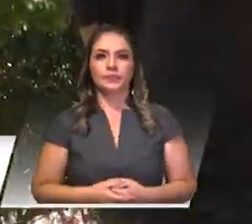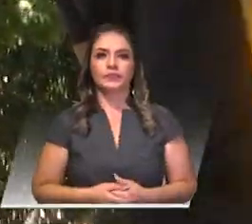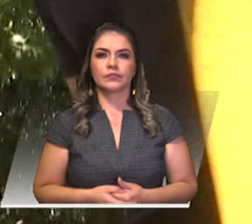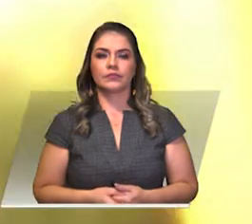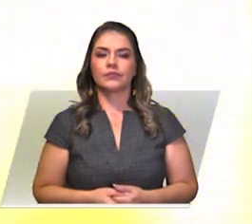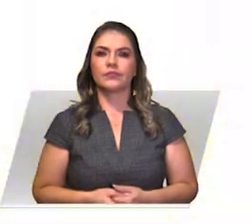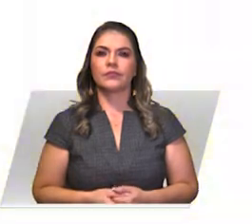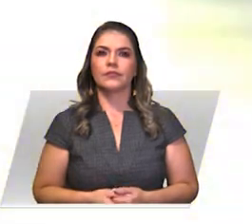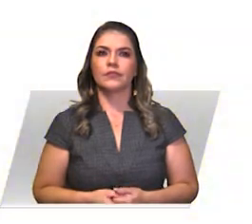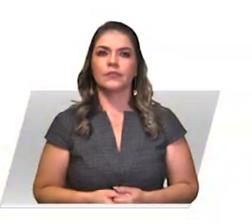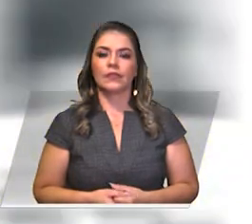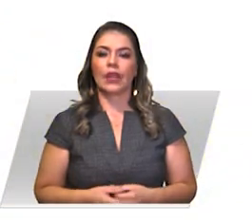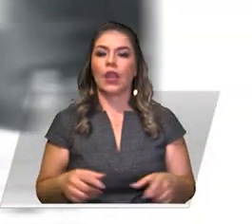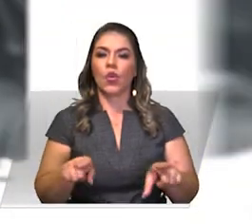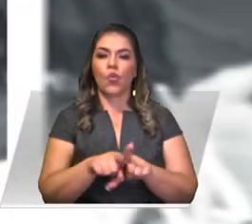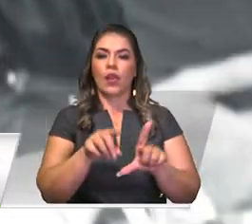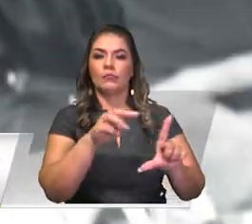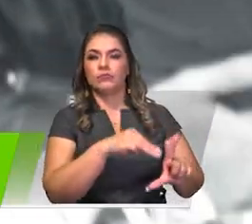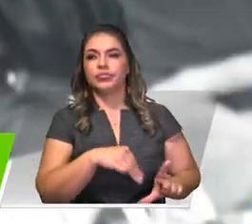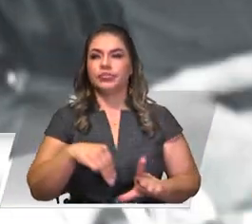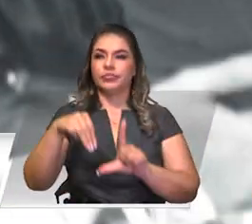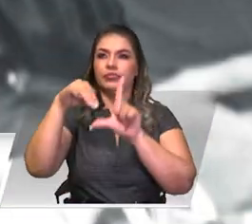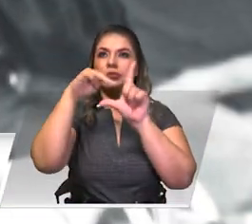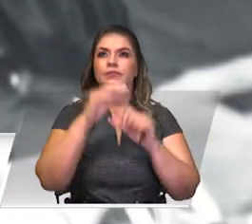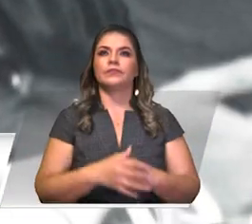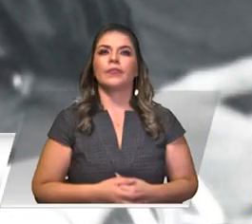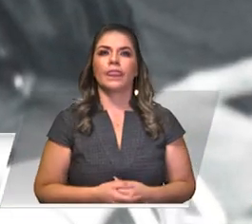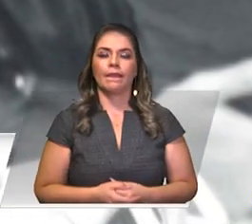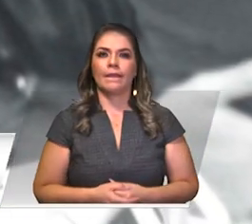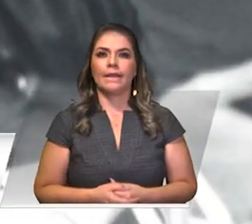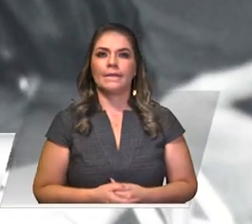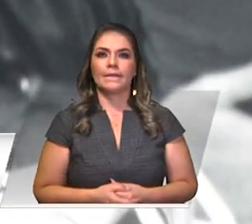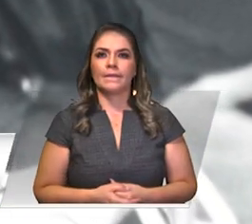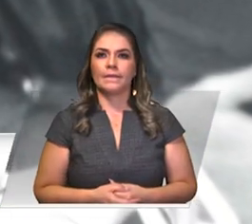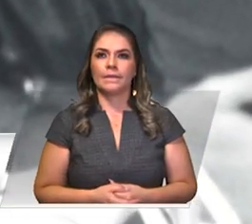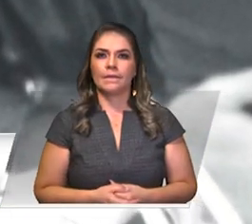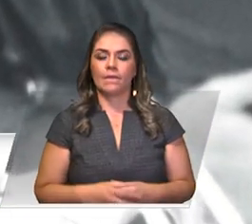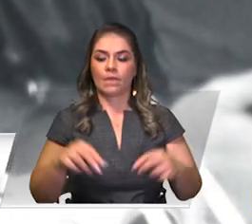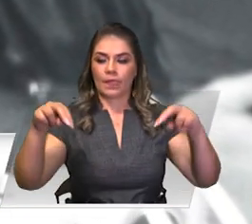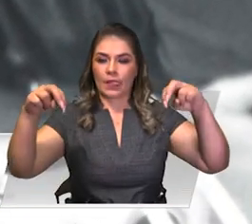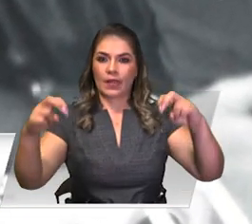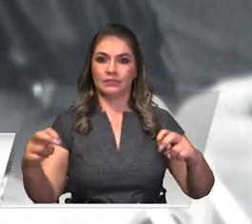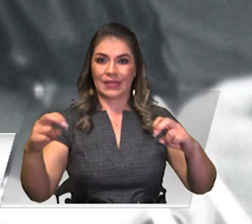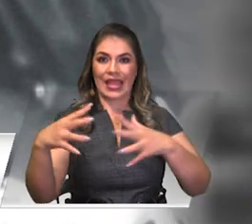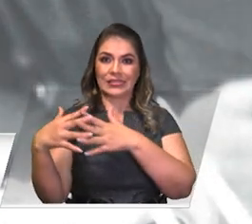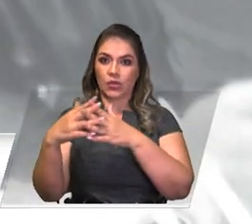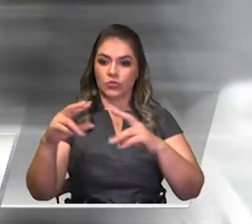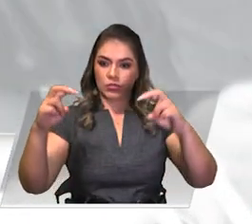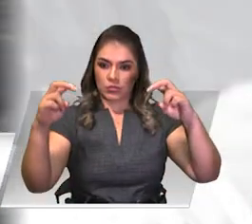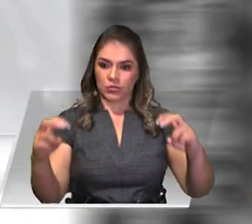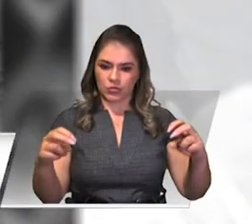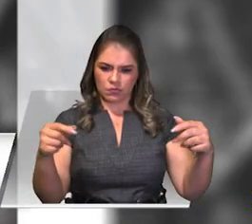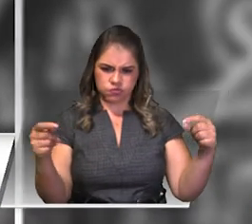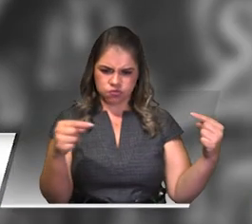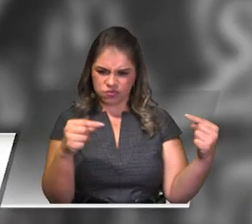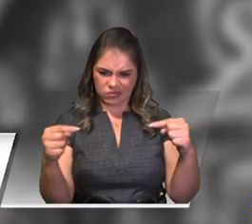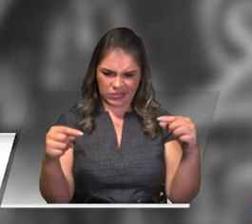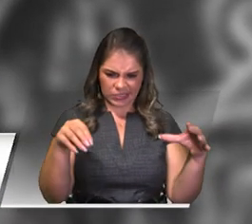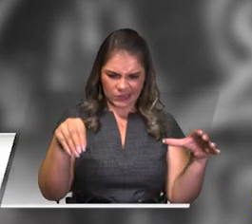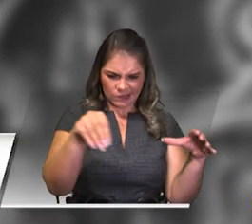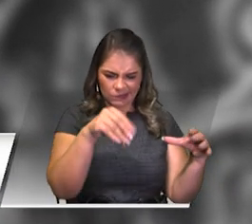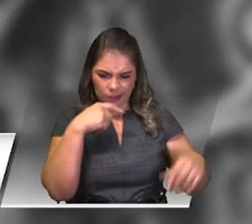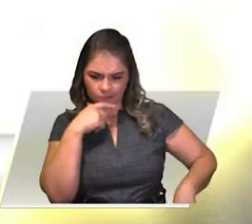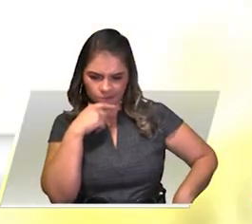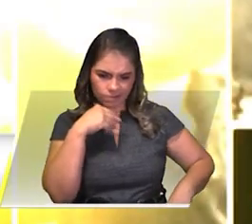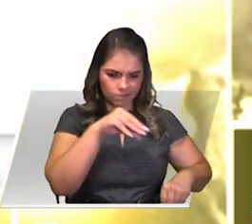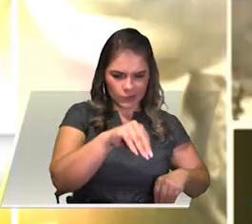lo que sería un doctorado. Pero sería la partida ante el estadounidense Walter Brown en 1990 la que lo metiera en la